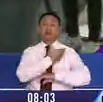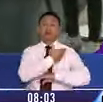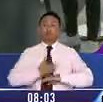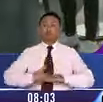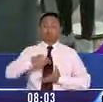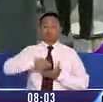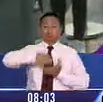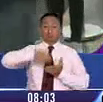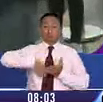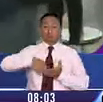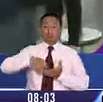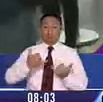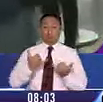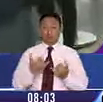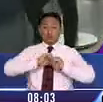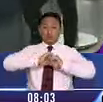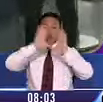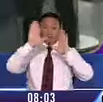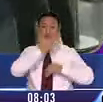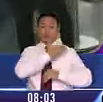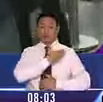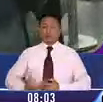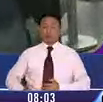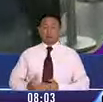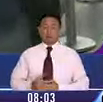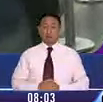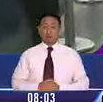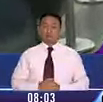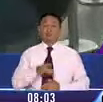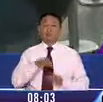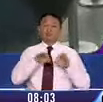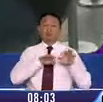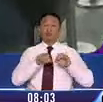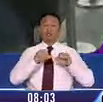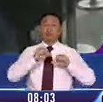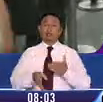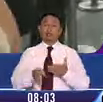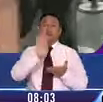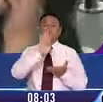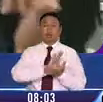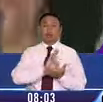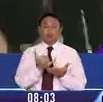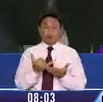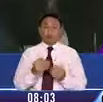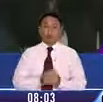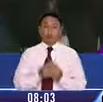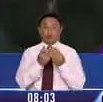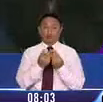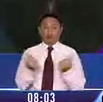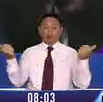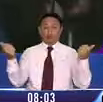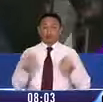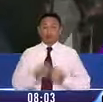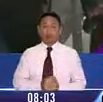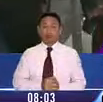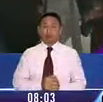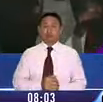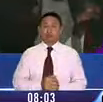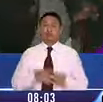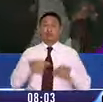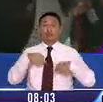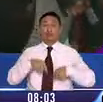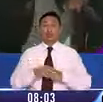que ha suscrito el primer mandatario, en el cual la Asamblea prácticamente se disuelve, como según lo que